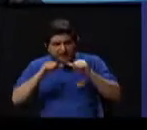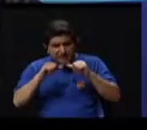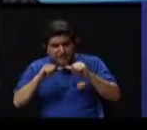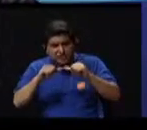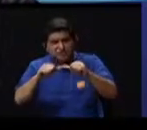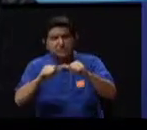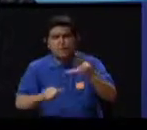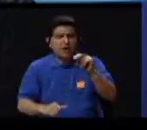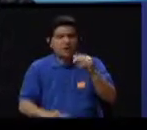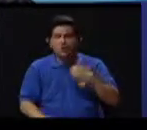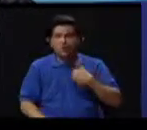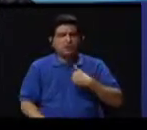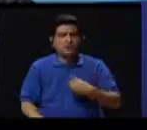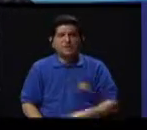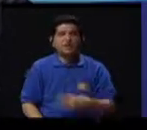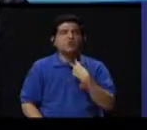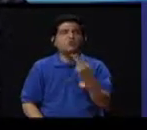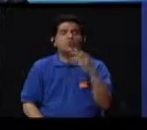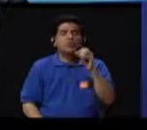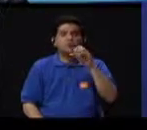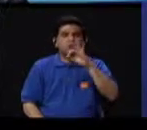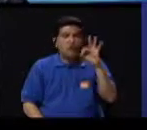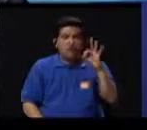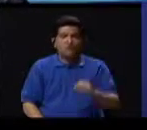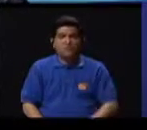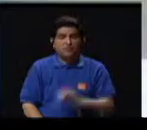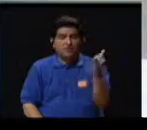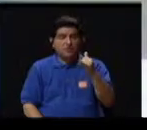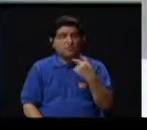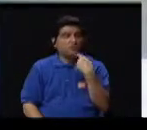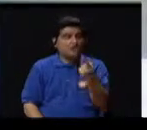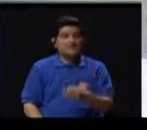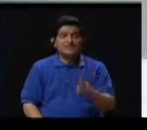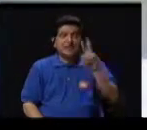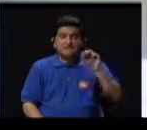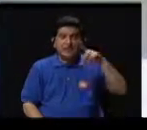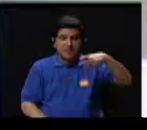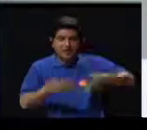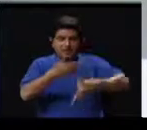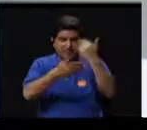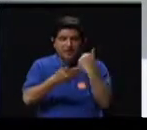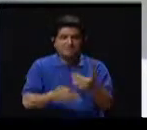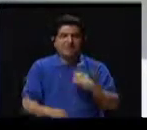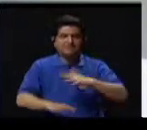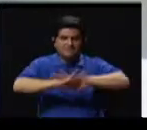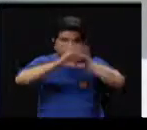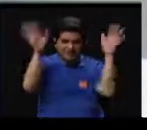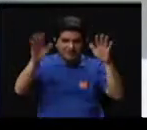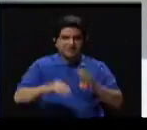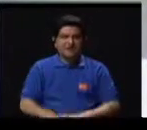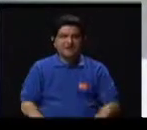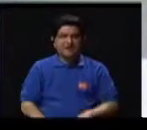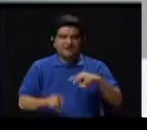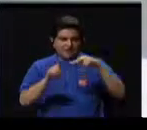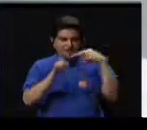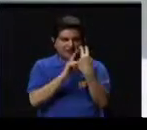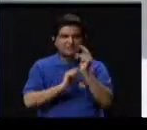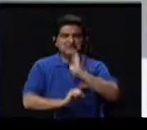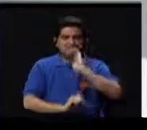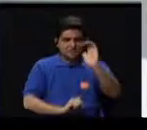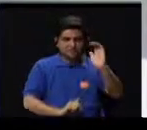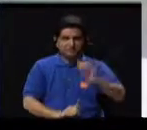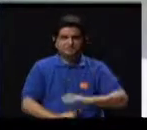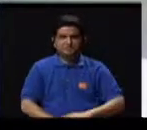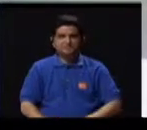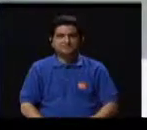o sea, que no había una voz en off que lo... Ah, sí. Esto todo parte de lo mismo que María Paula les mencionaba antes. Teníamos demasiado claro que la visión era desde